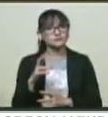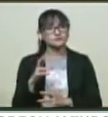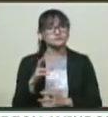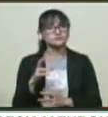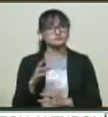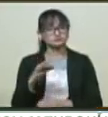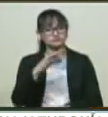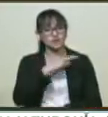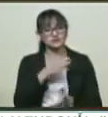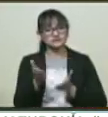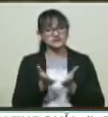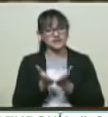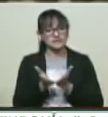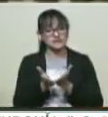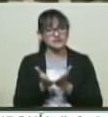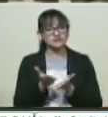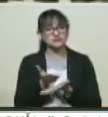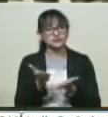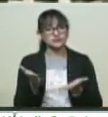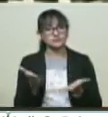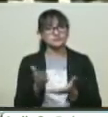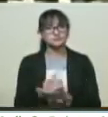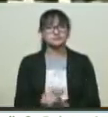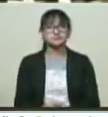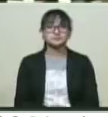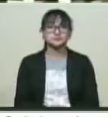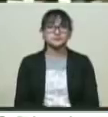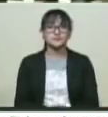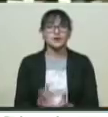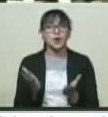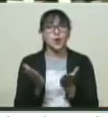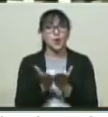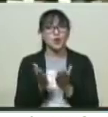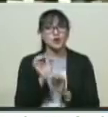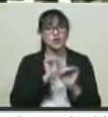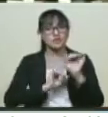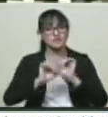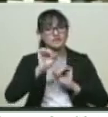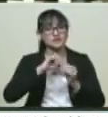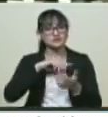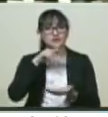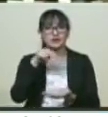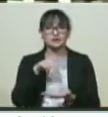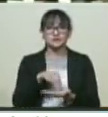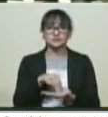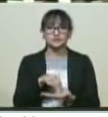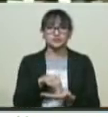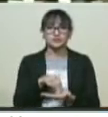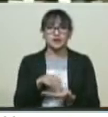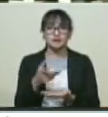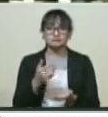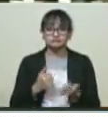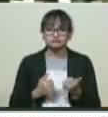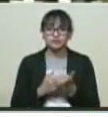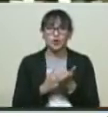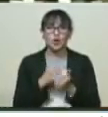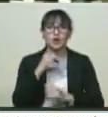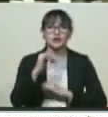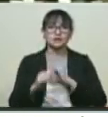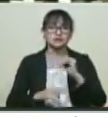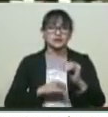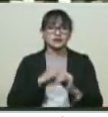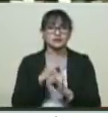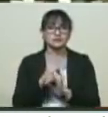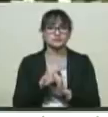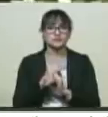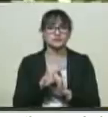servicio distinguido de las farc cursó el colegio de defensa nacional y fue cooperante internacionalista